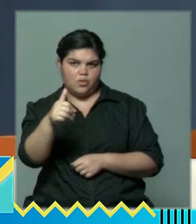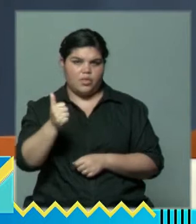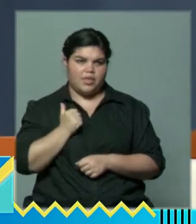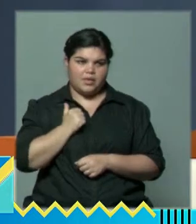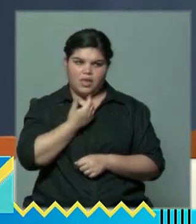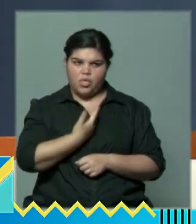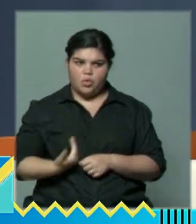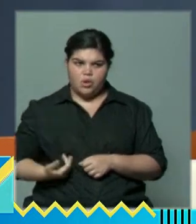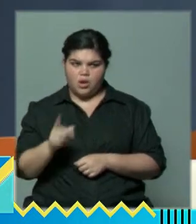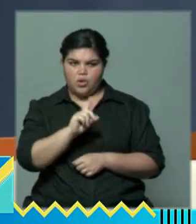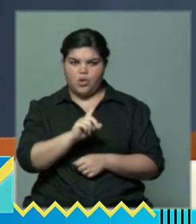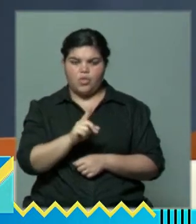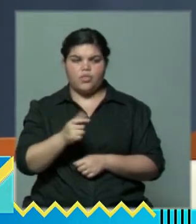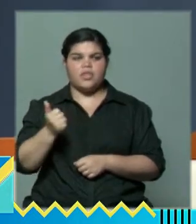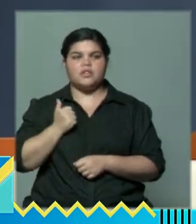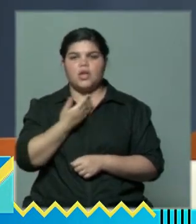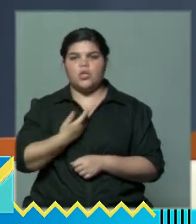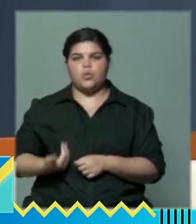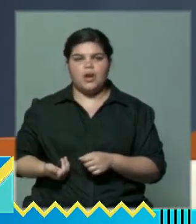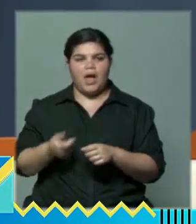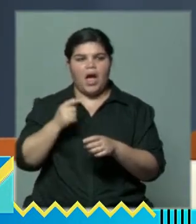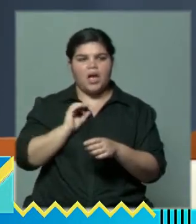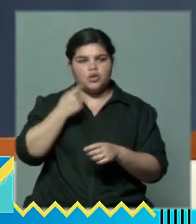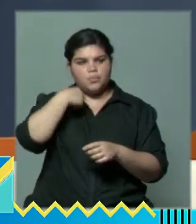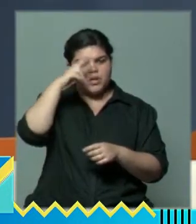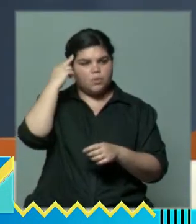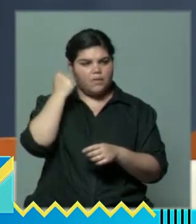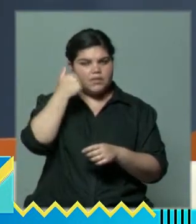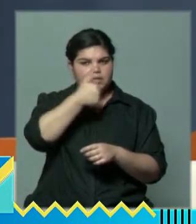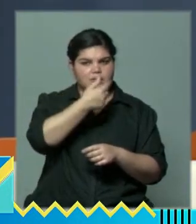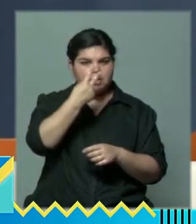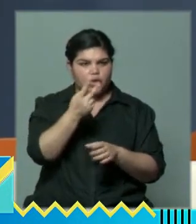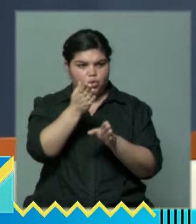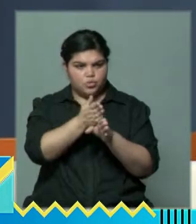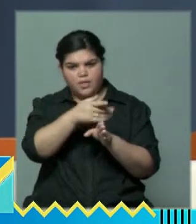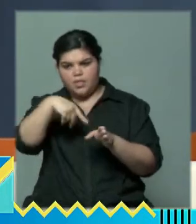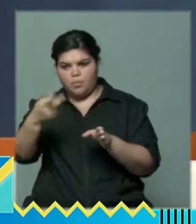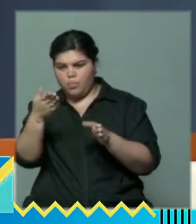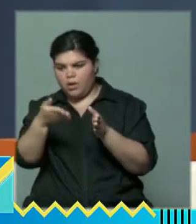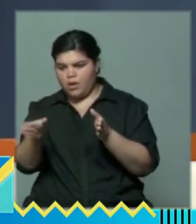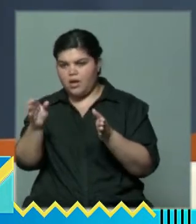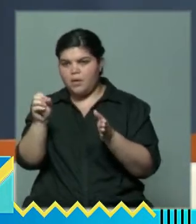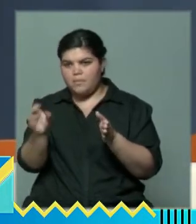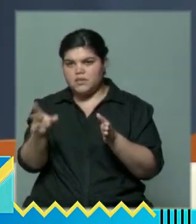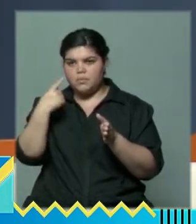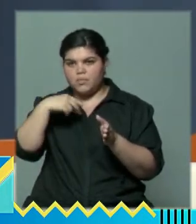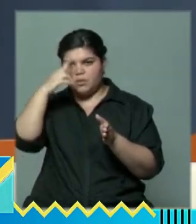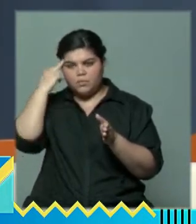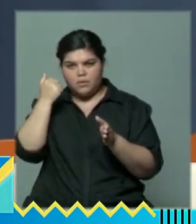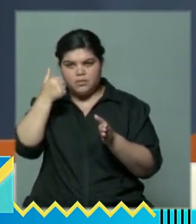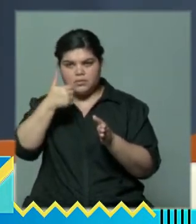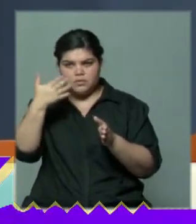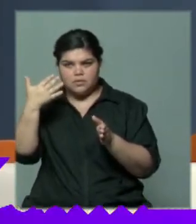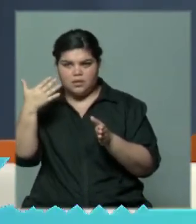fue hasta el 62 y a partir del 66. En el 66 se empezó a aplicar. Por eso, pero el 65 fue dictado en un gobierno democrático el